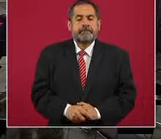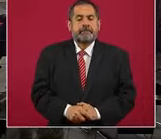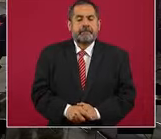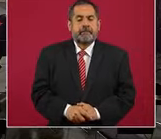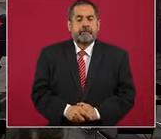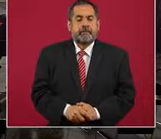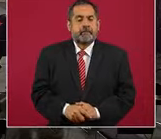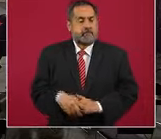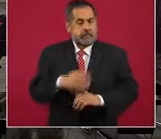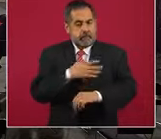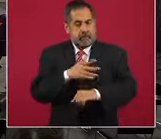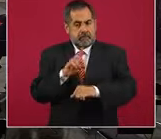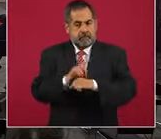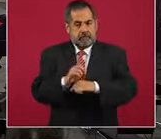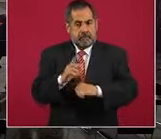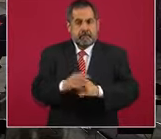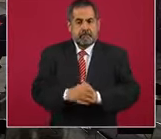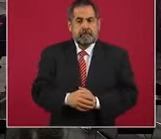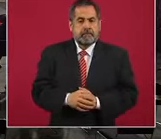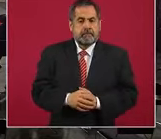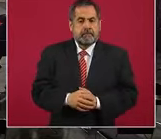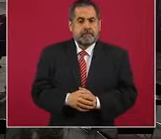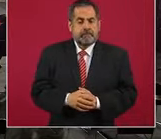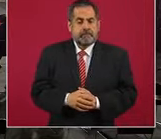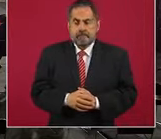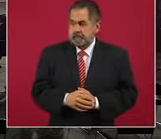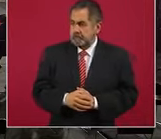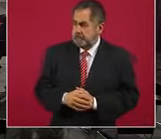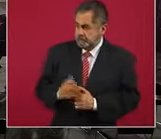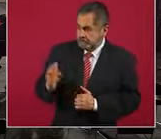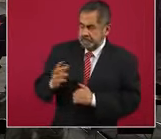Muy buenos días. Me voy a permitir